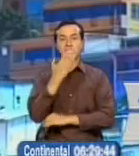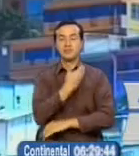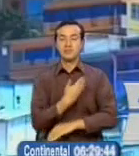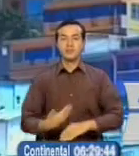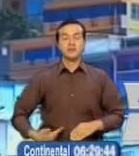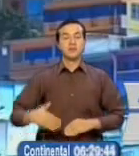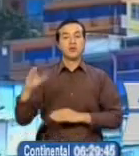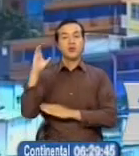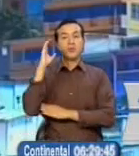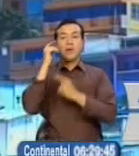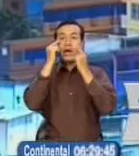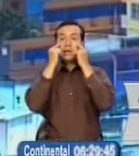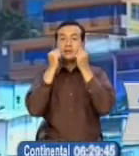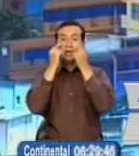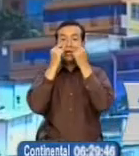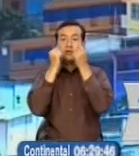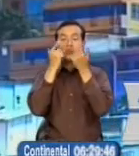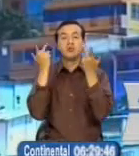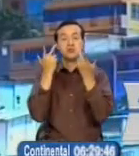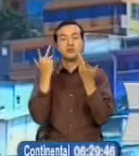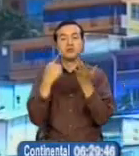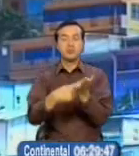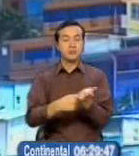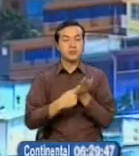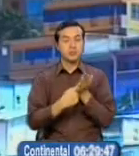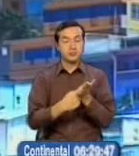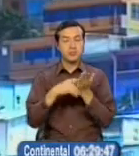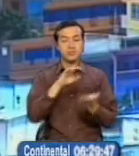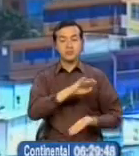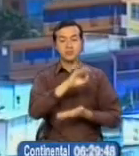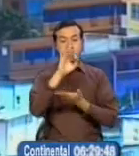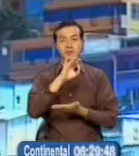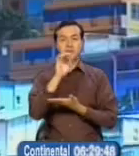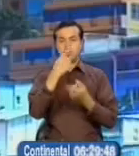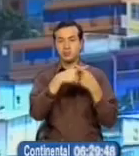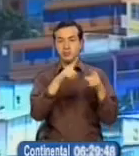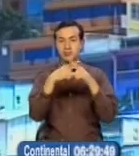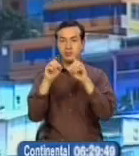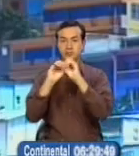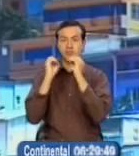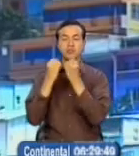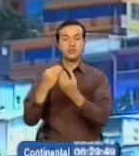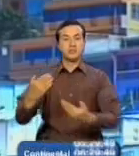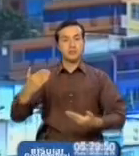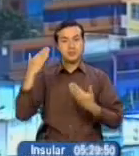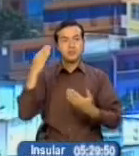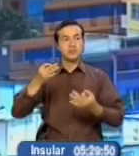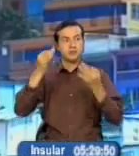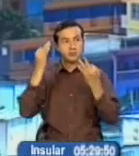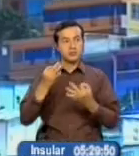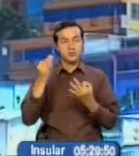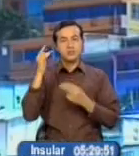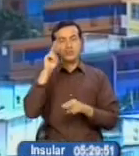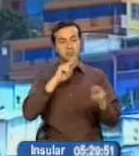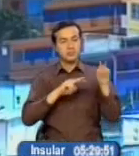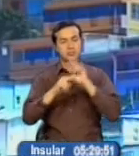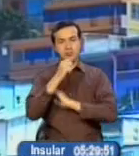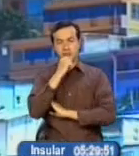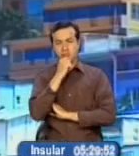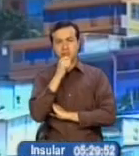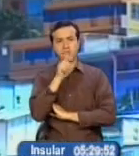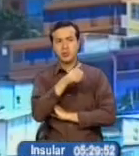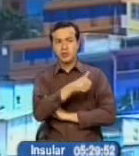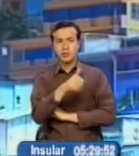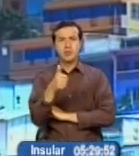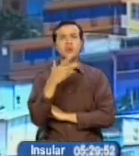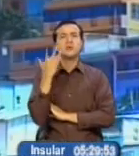presidente de Colombia, Juan Manuel Santos, se reunió con los representantes de diferentes organizaciones políticas para analizar la negativa del pueblo